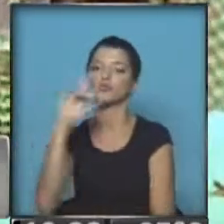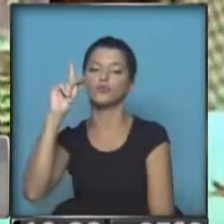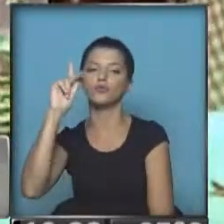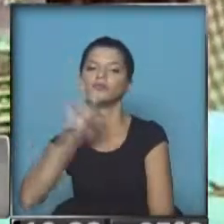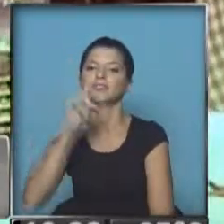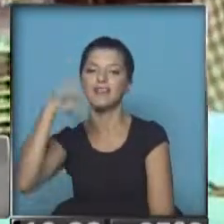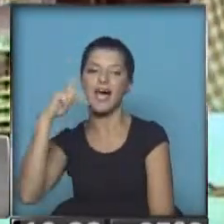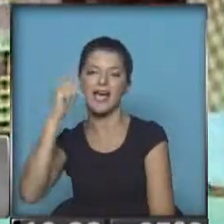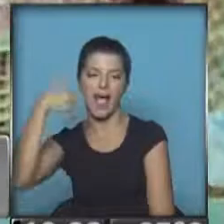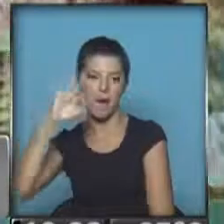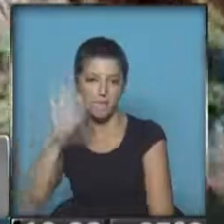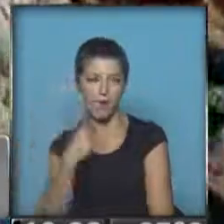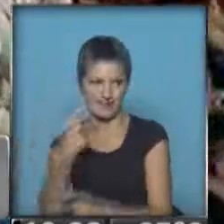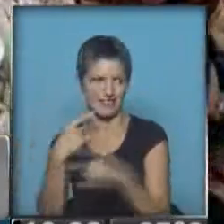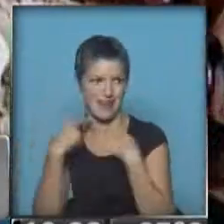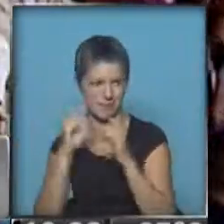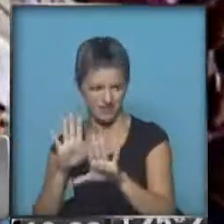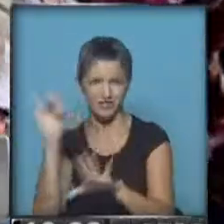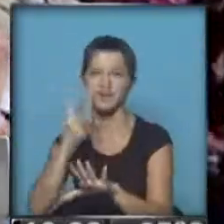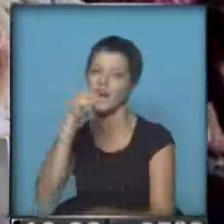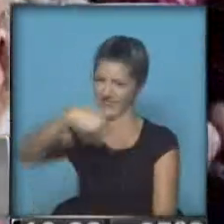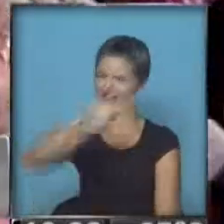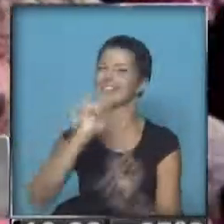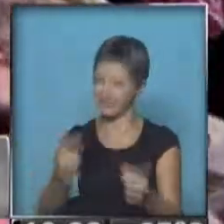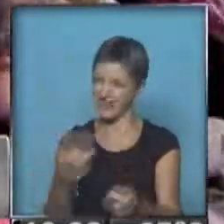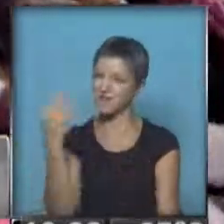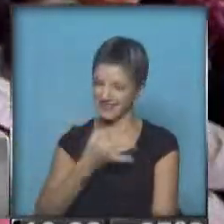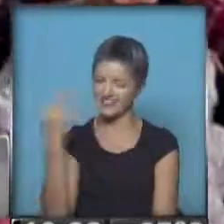en la facultad. Sí, ustedes también, ¿no?